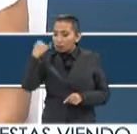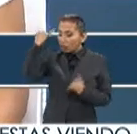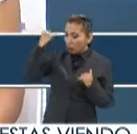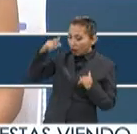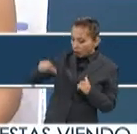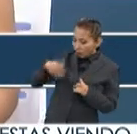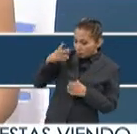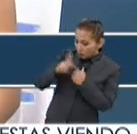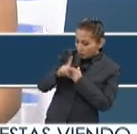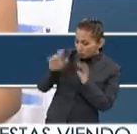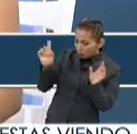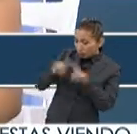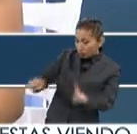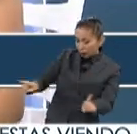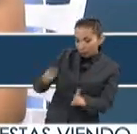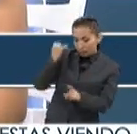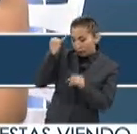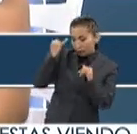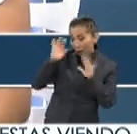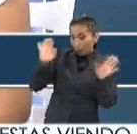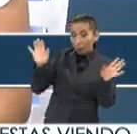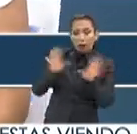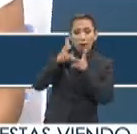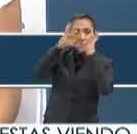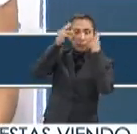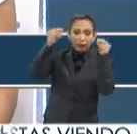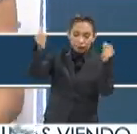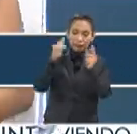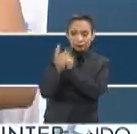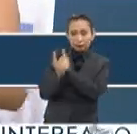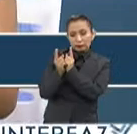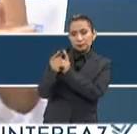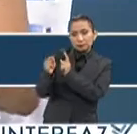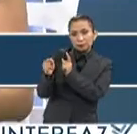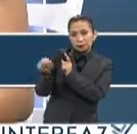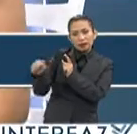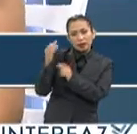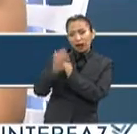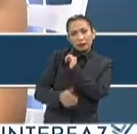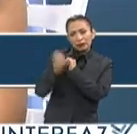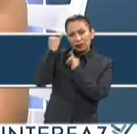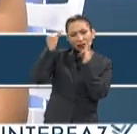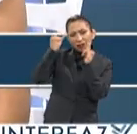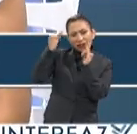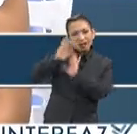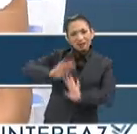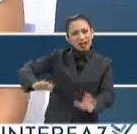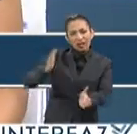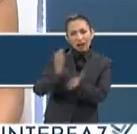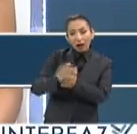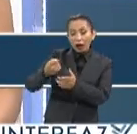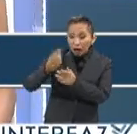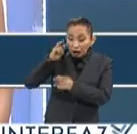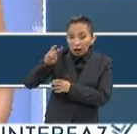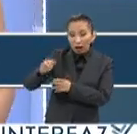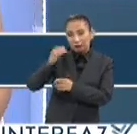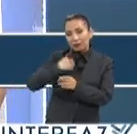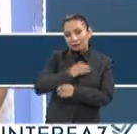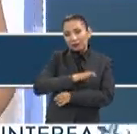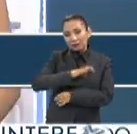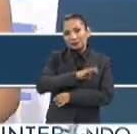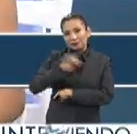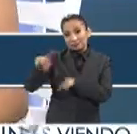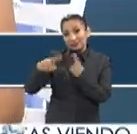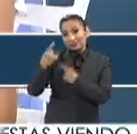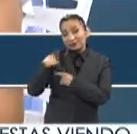otros países. Y yo creo que ese hecho de convivir con ellos rompió esos estereotipos y la verdad me siento muy feliz